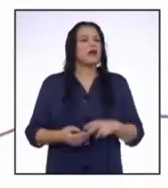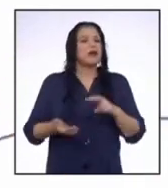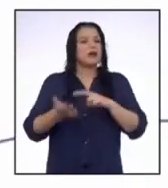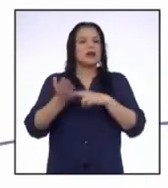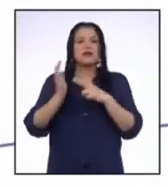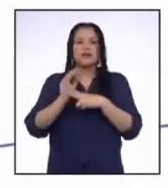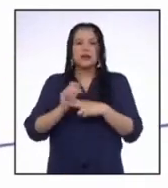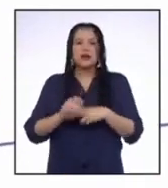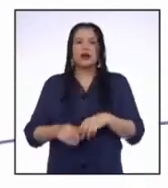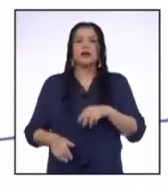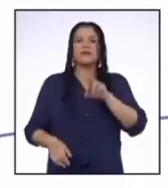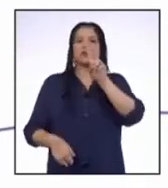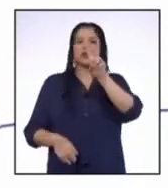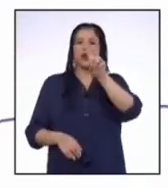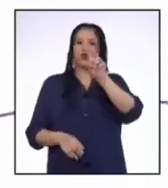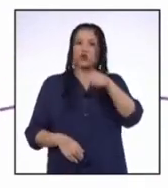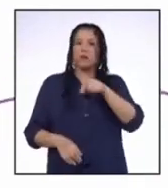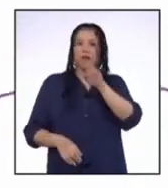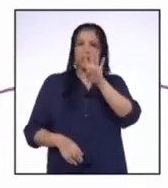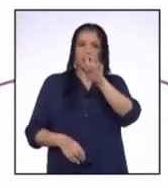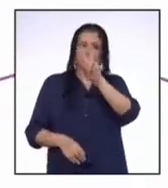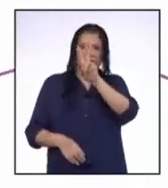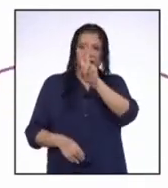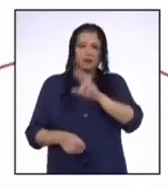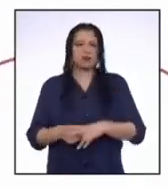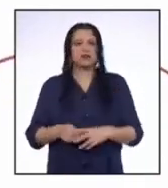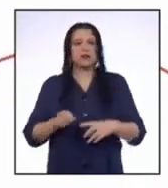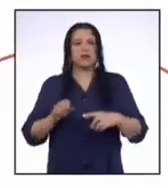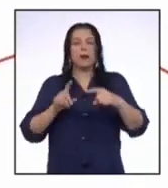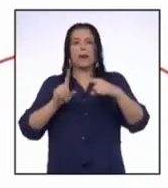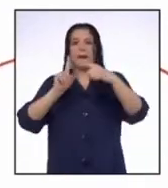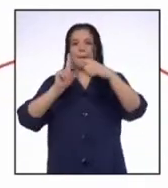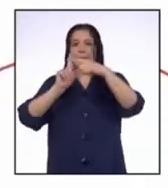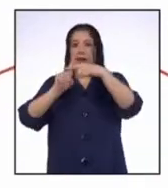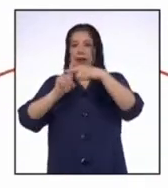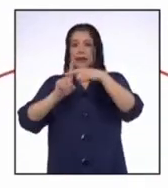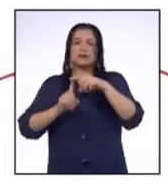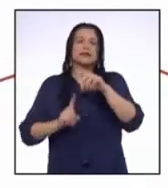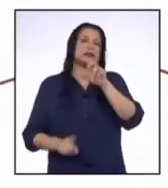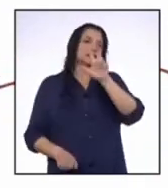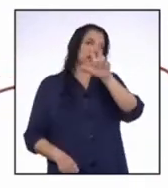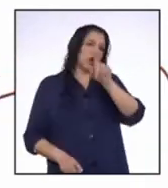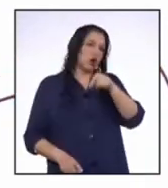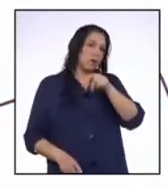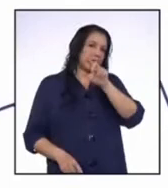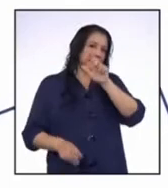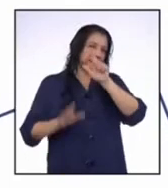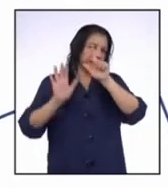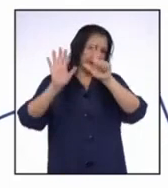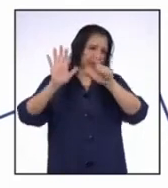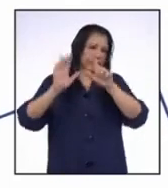decir, 2,42 más 3,7 más